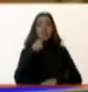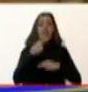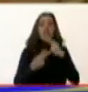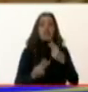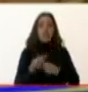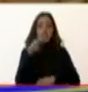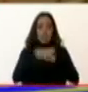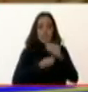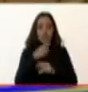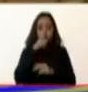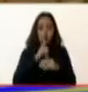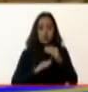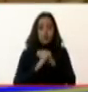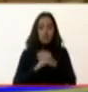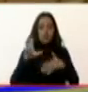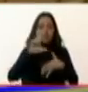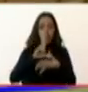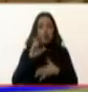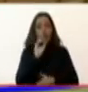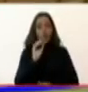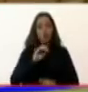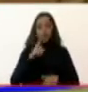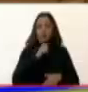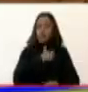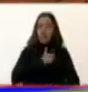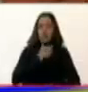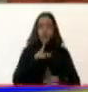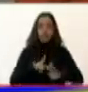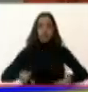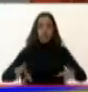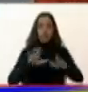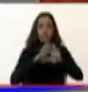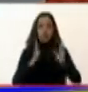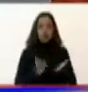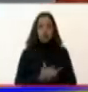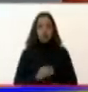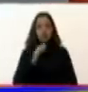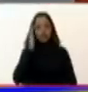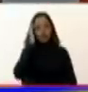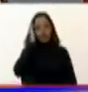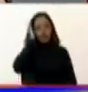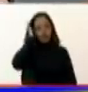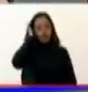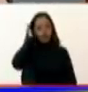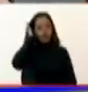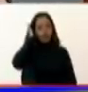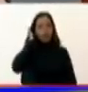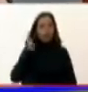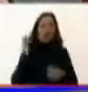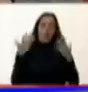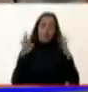región latinoamericana ni en cualquier lugar del mundo. Un aplauso a Tania, ¿vale?